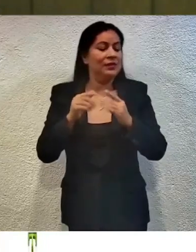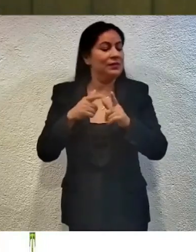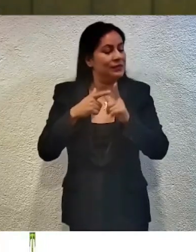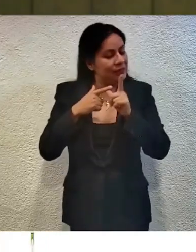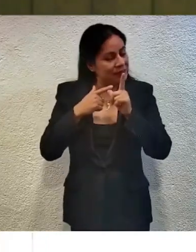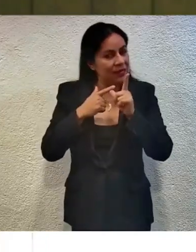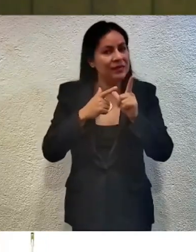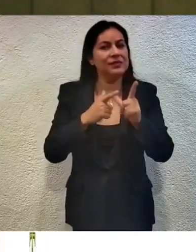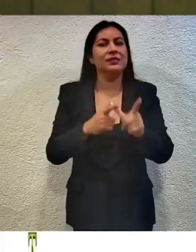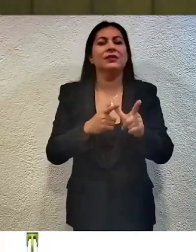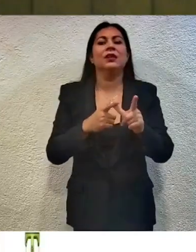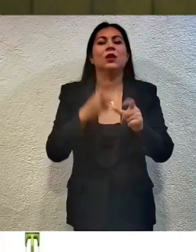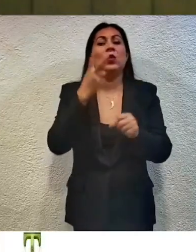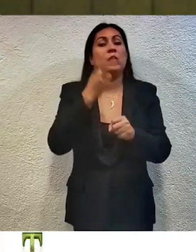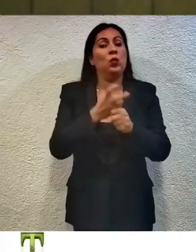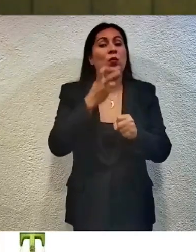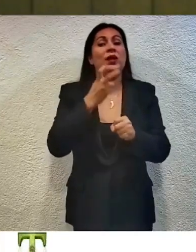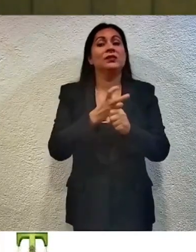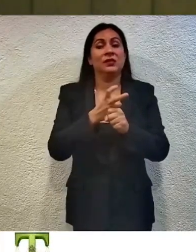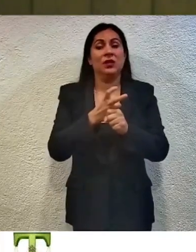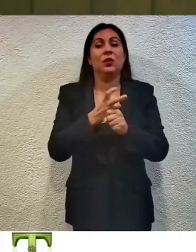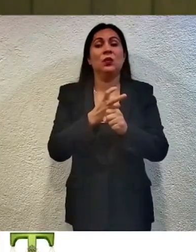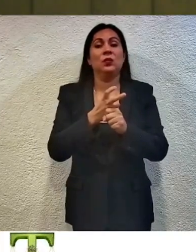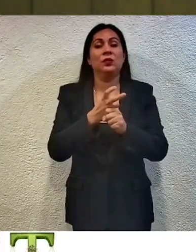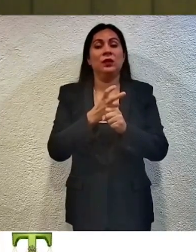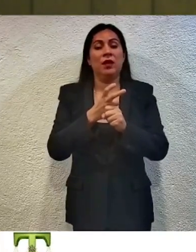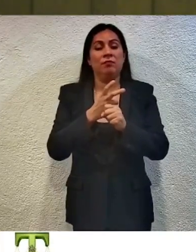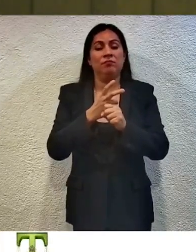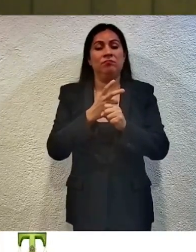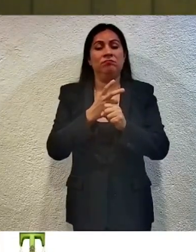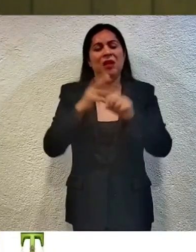seguirá con una segunda ronda.